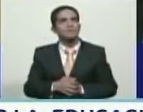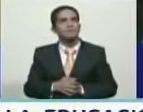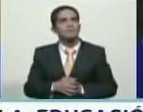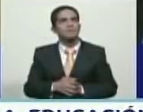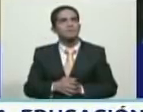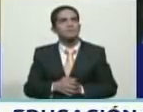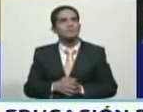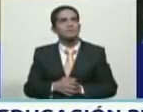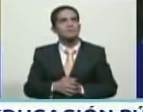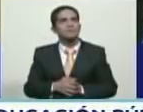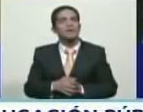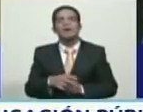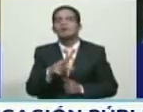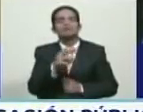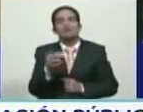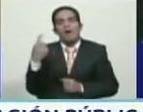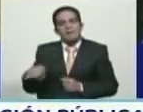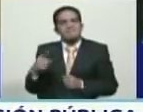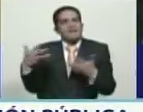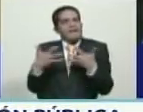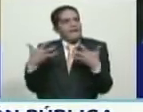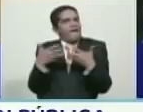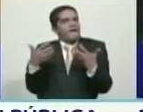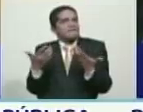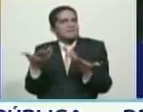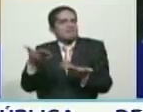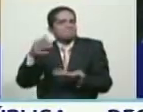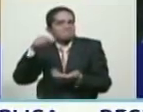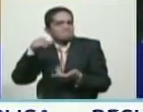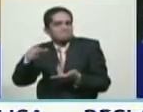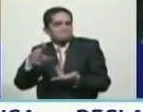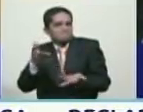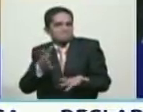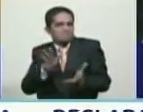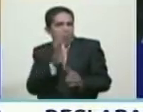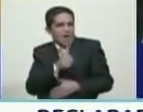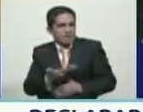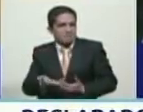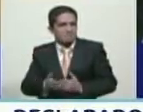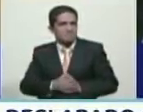Venezuela in any civil war. No se encuentra en medio de una guerra civil.